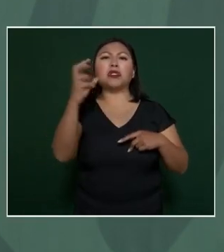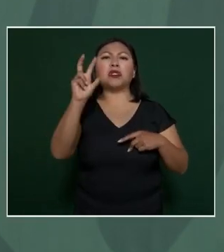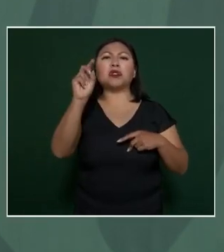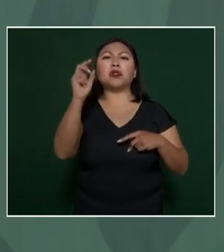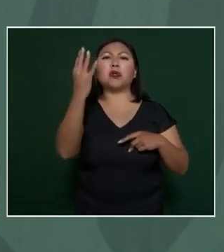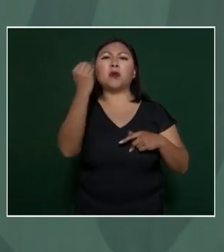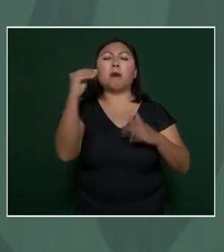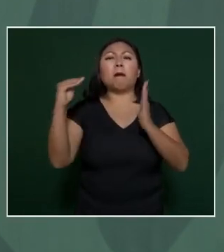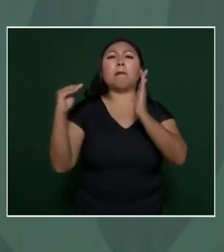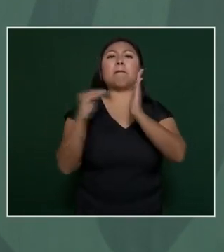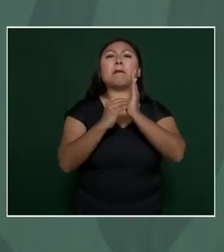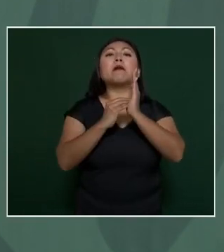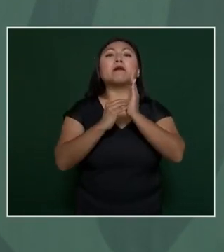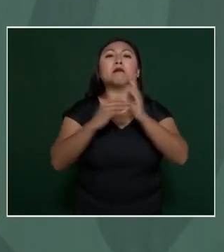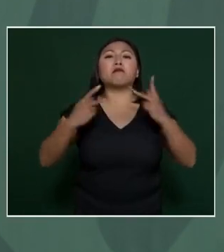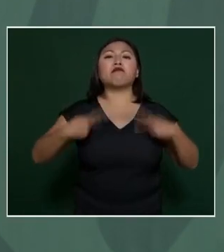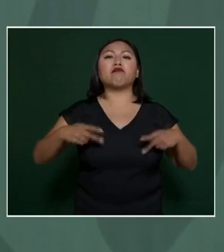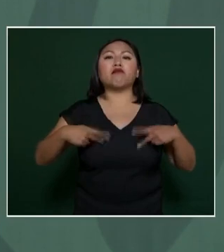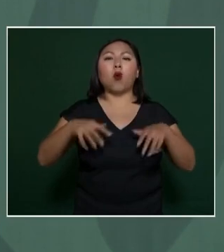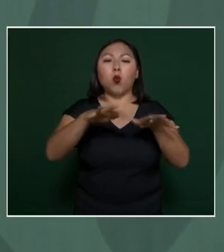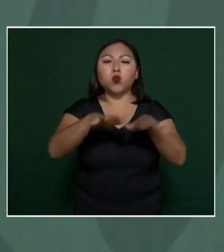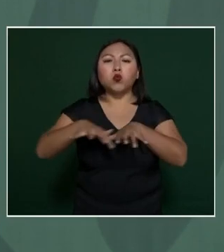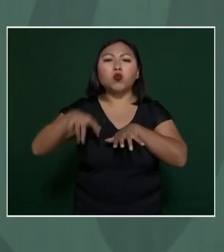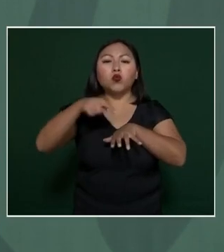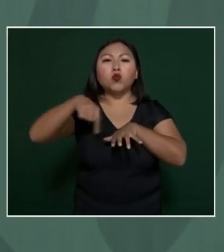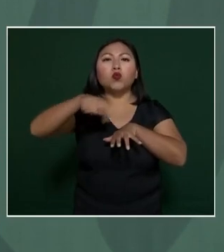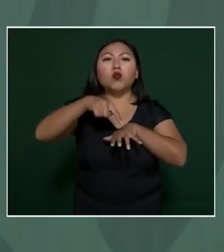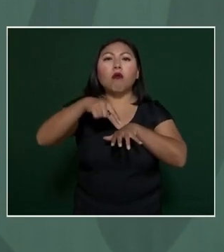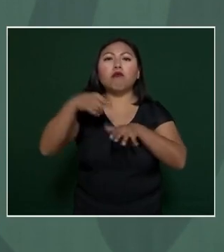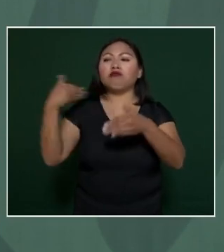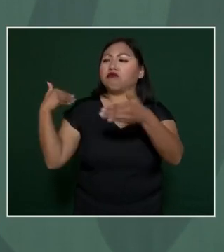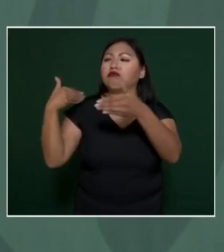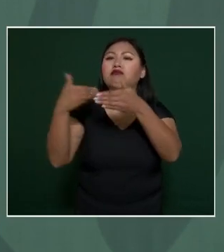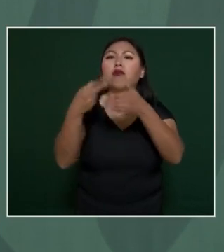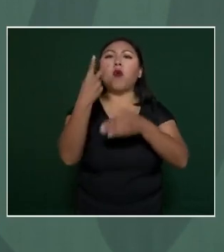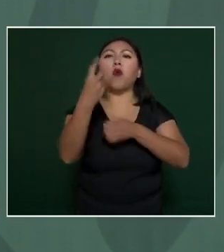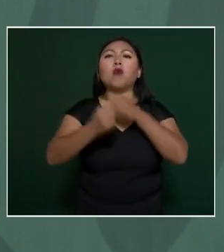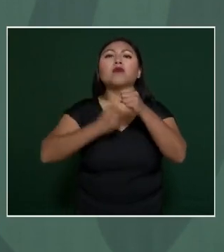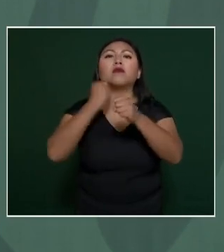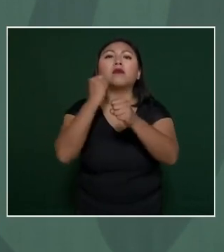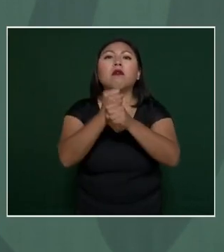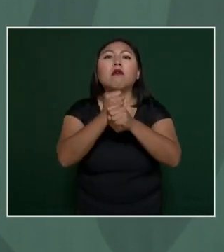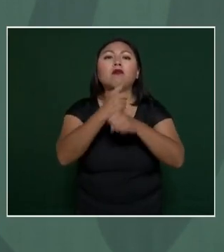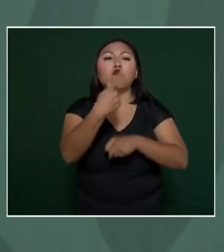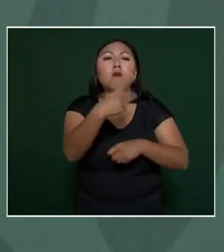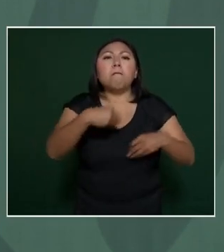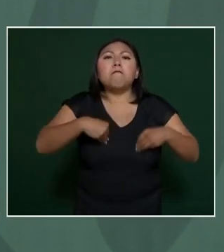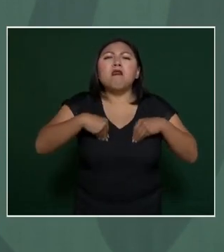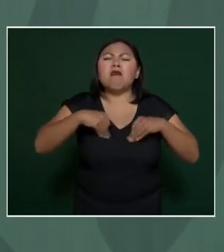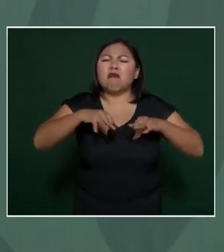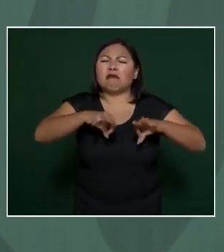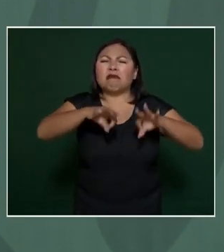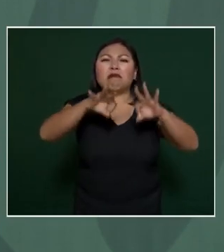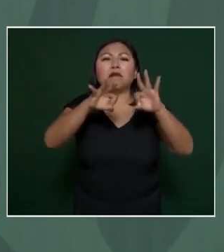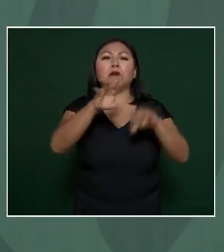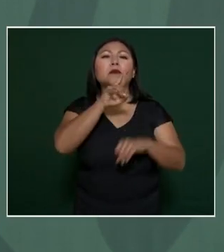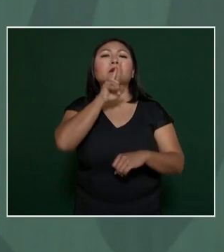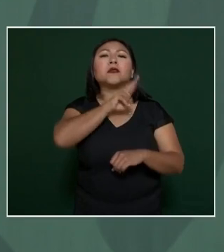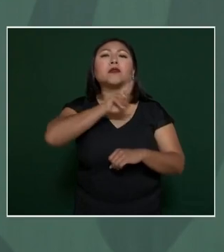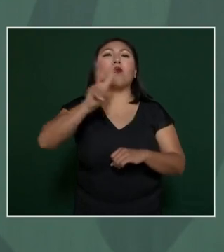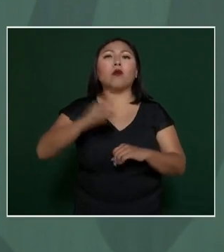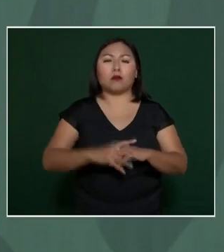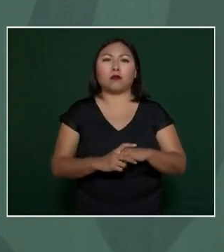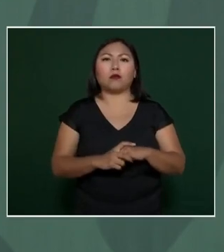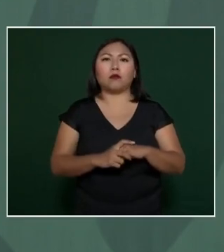California que en solo 2 años han mejorad sensiblemente su calidad de vida pero nunca